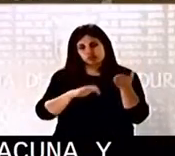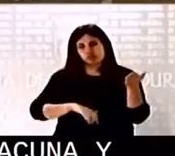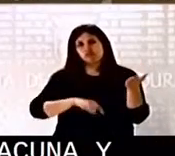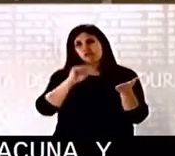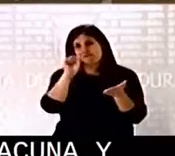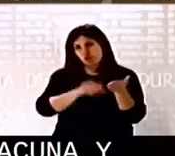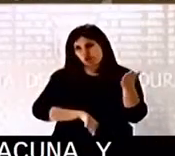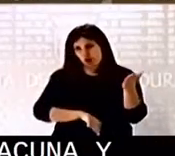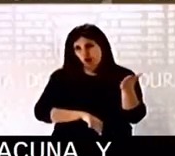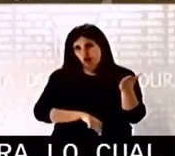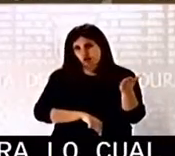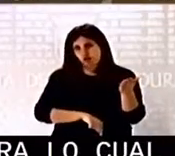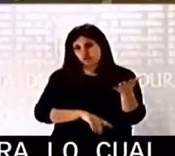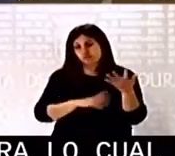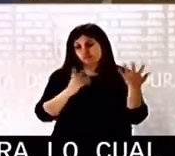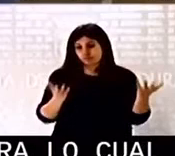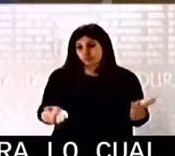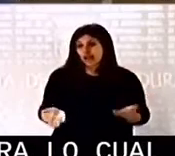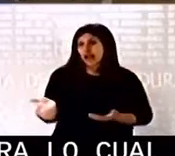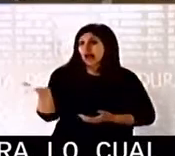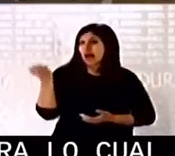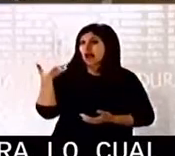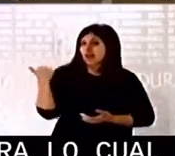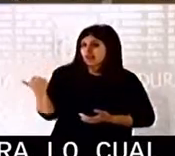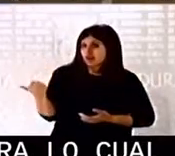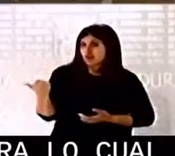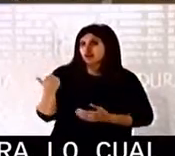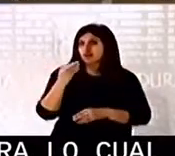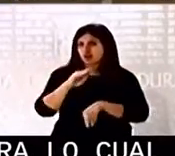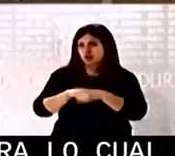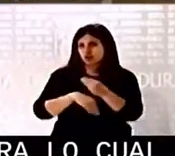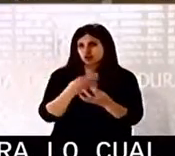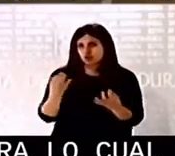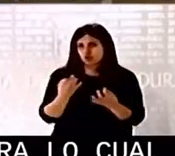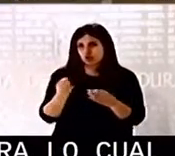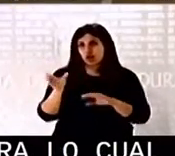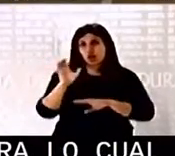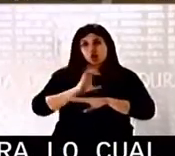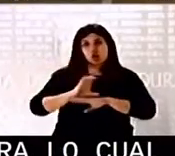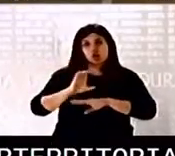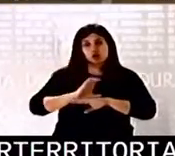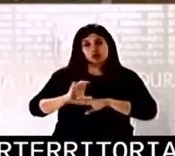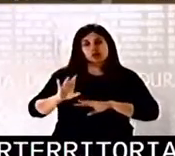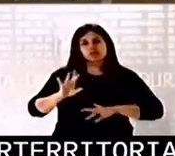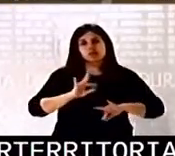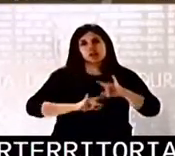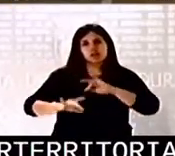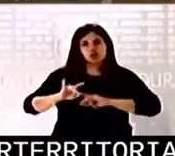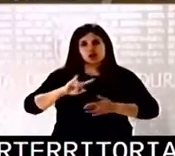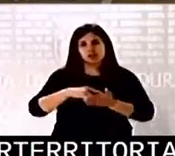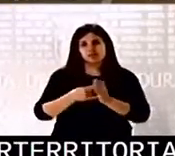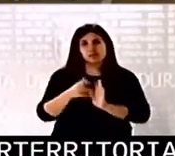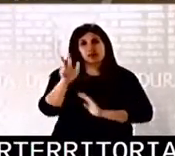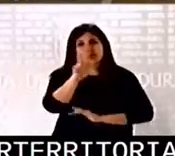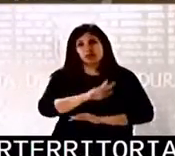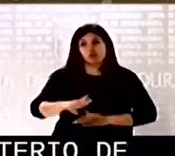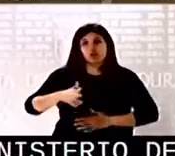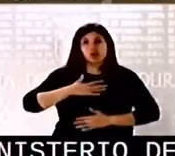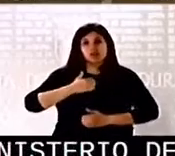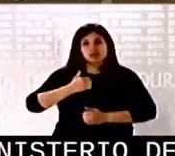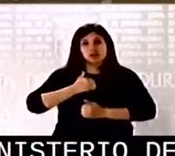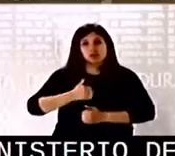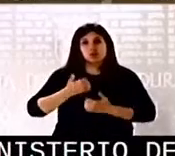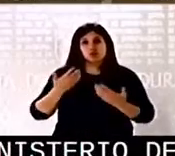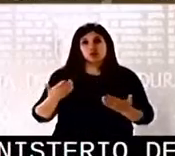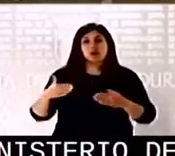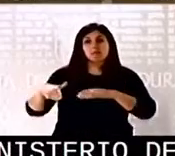Para lo cual, en el día de ayer, se comunicó al Consejo Interterritorial del Sistema Nacional de Salud que el Ministerio de Sanidad había